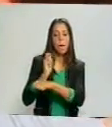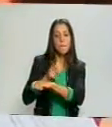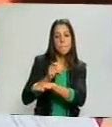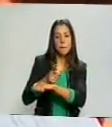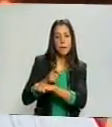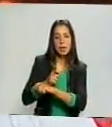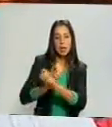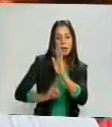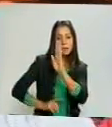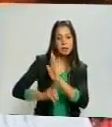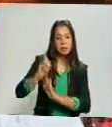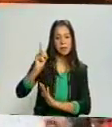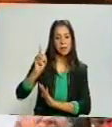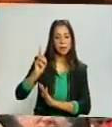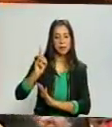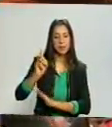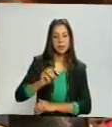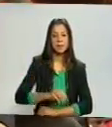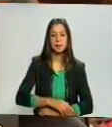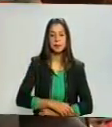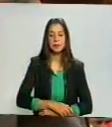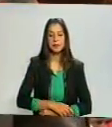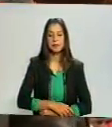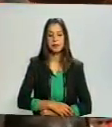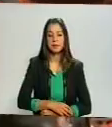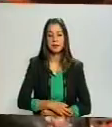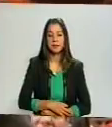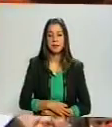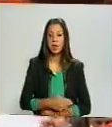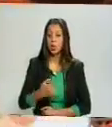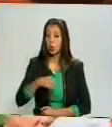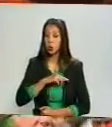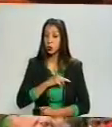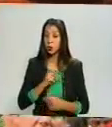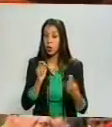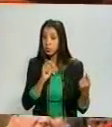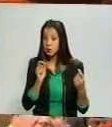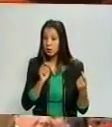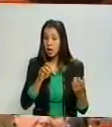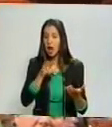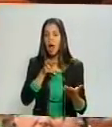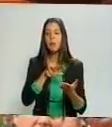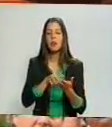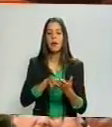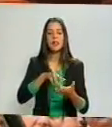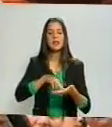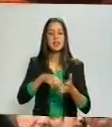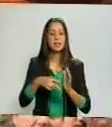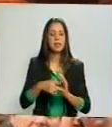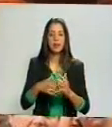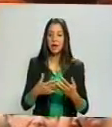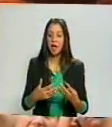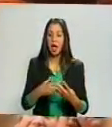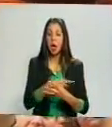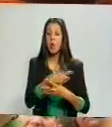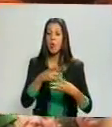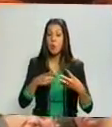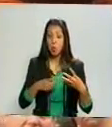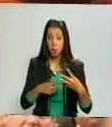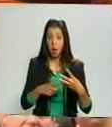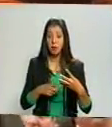minero de Guayana, estaremos aprobando la cuarta de las 8